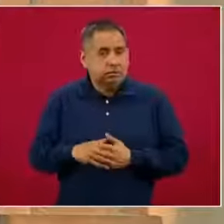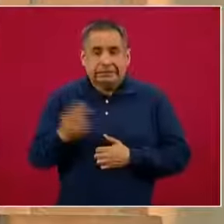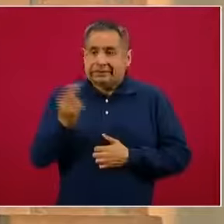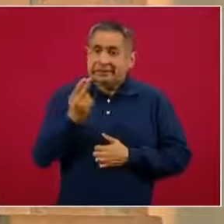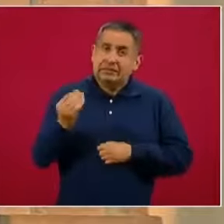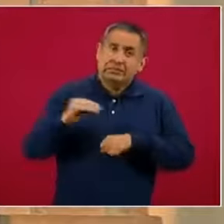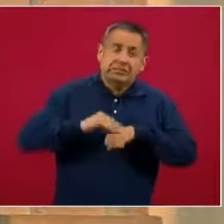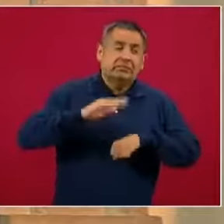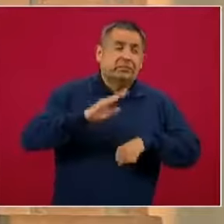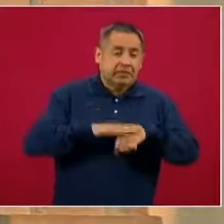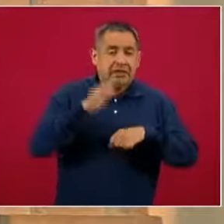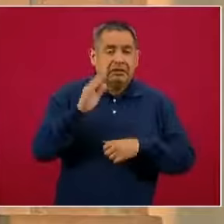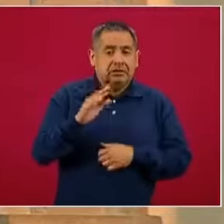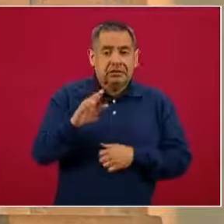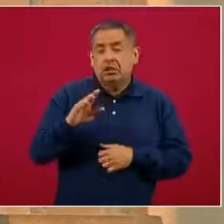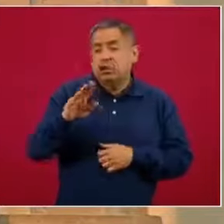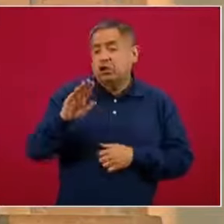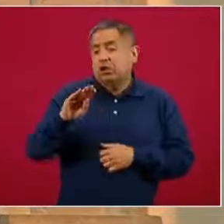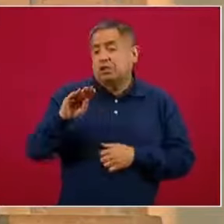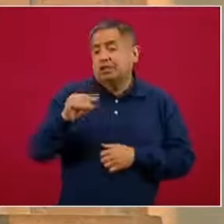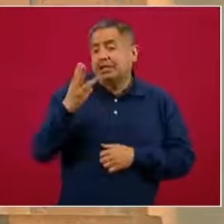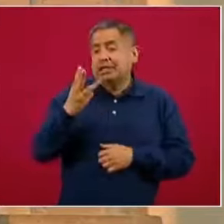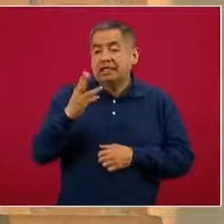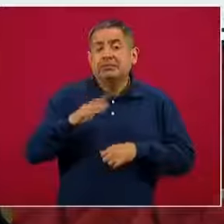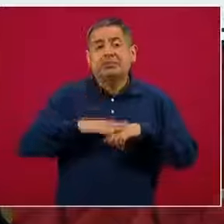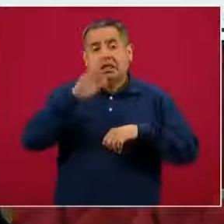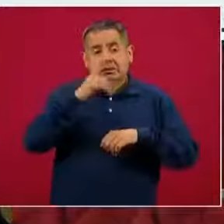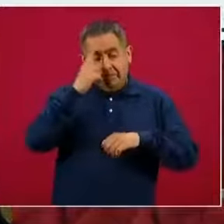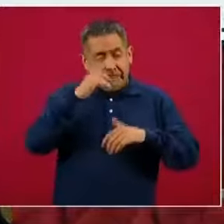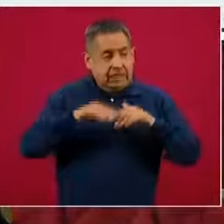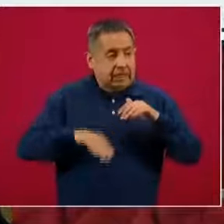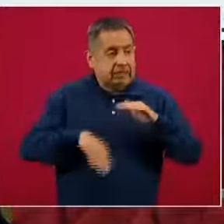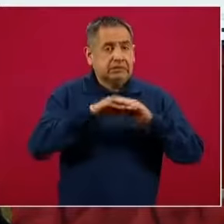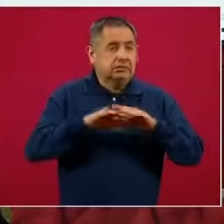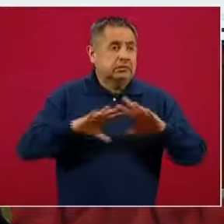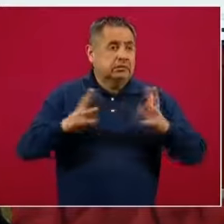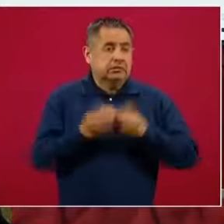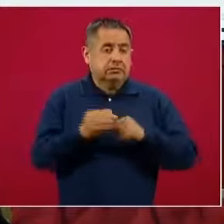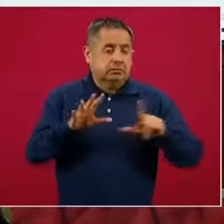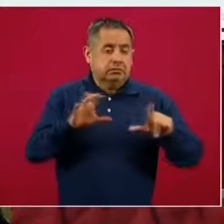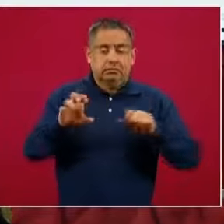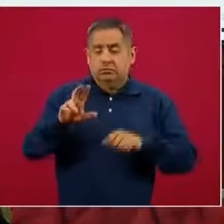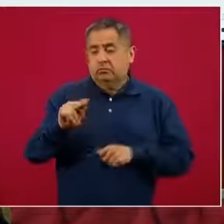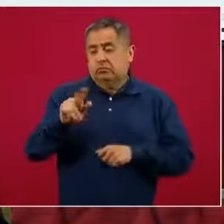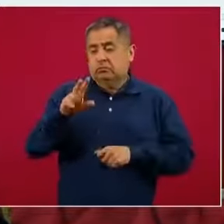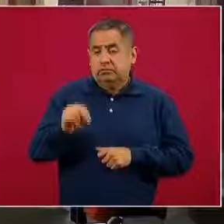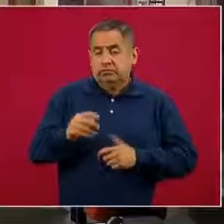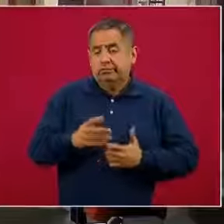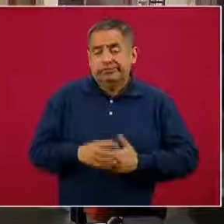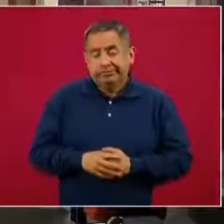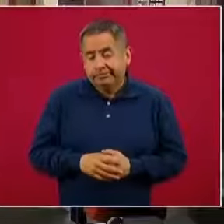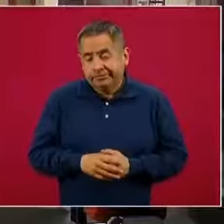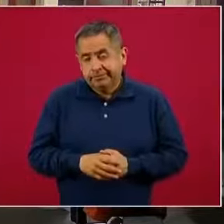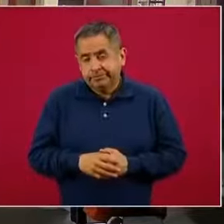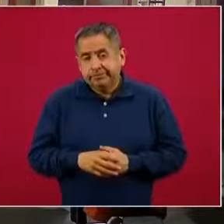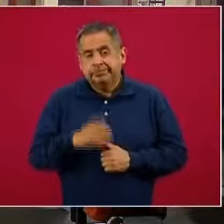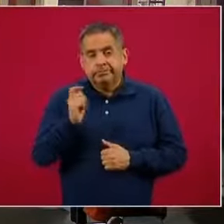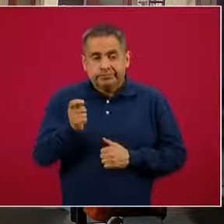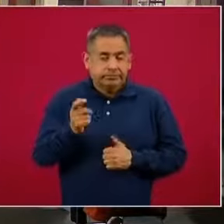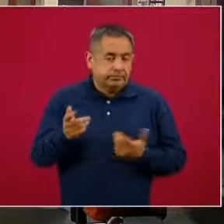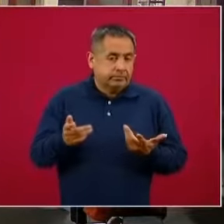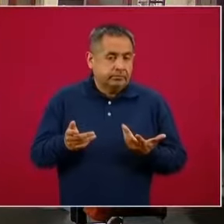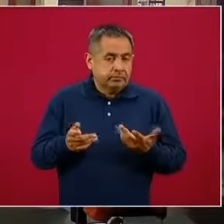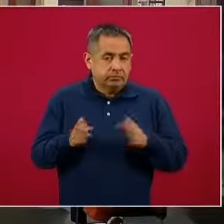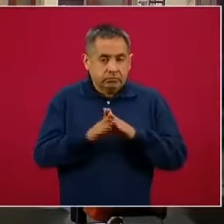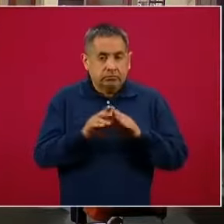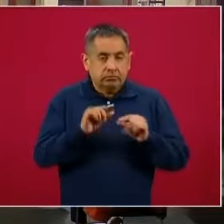crecer 93 camas más para llegar a las 789. Es decir, vamos